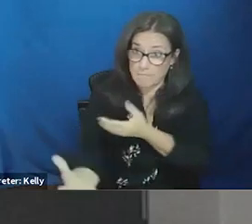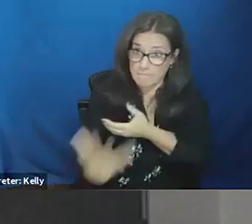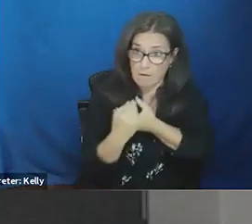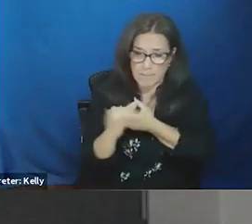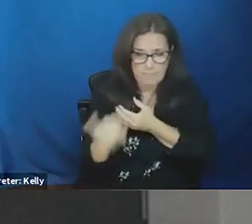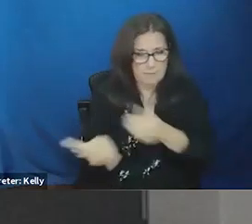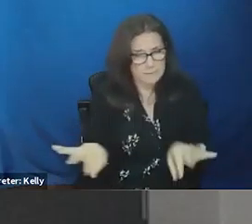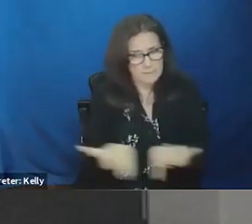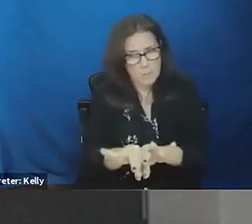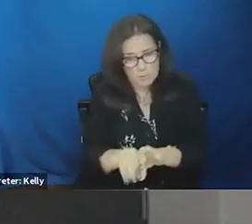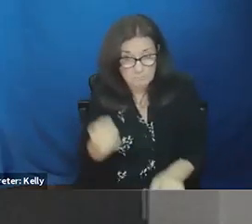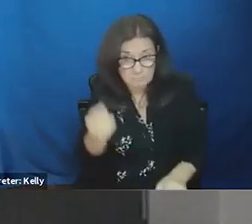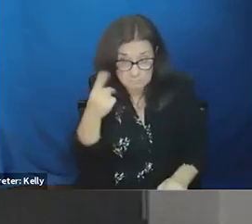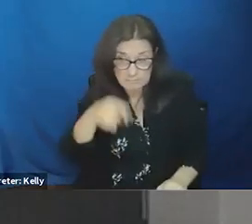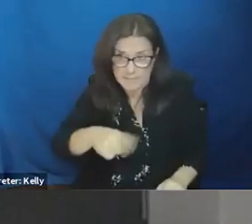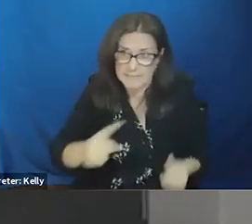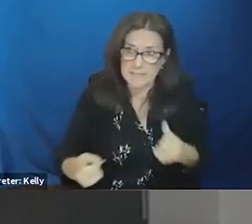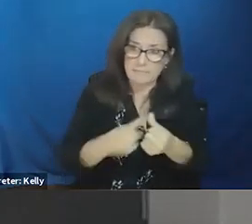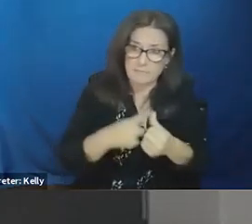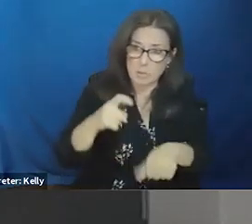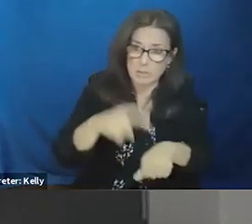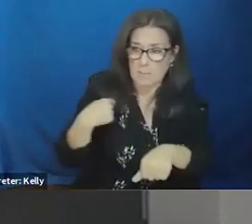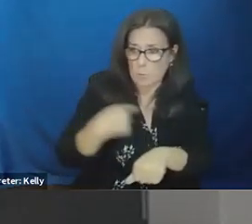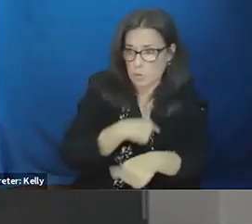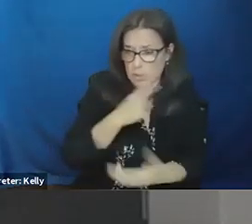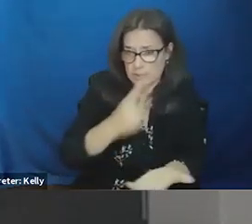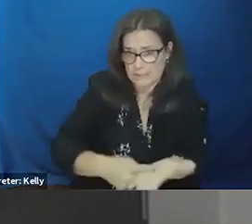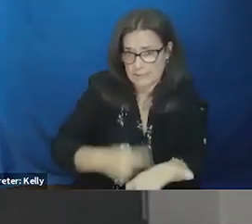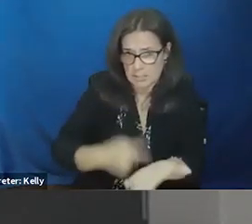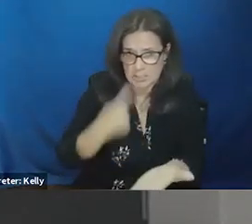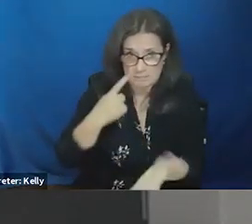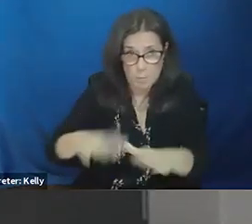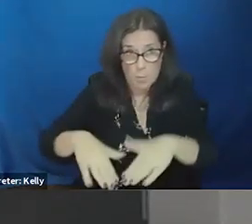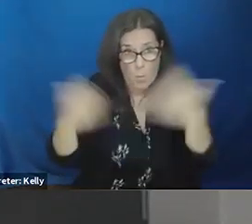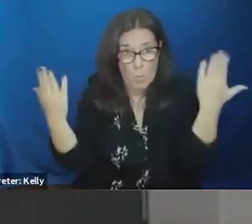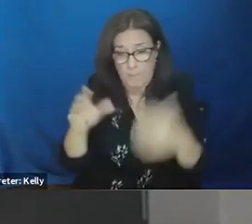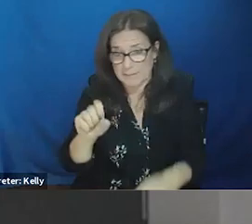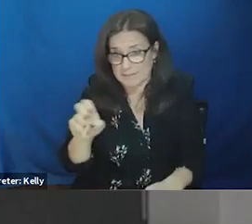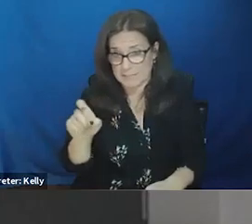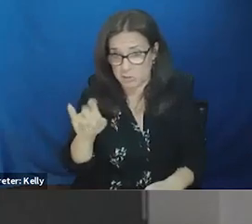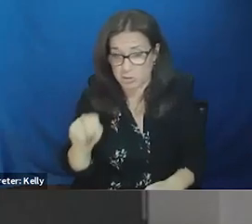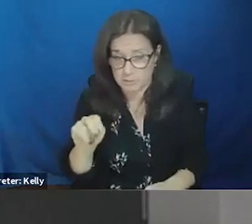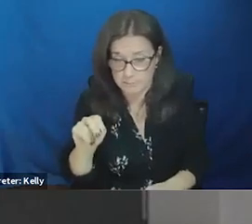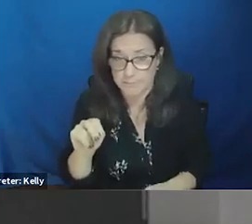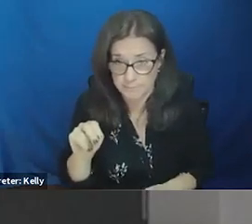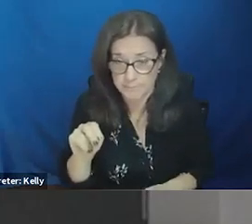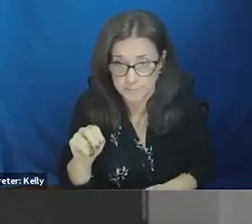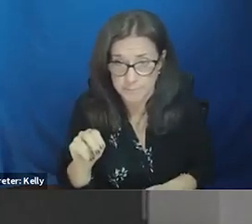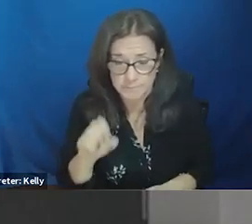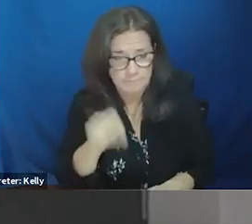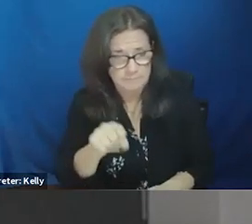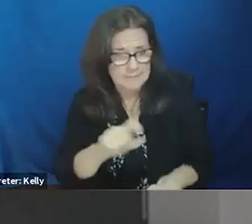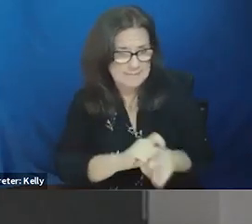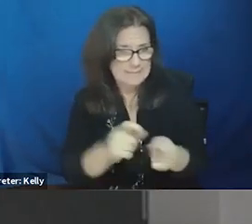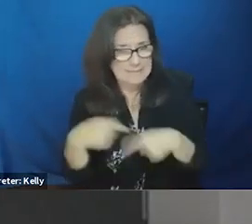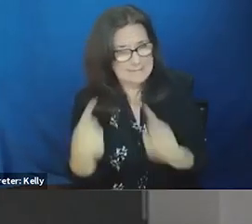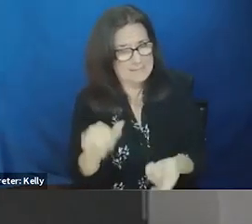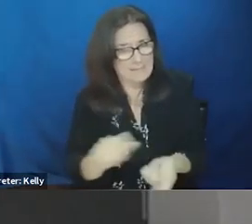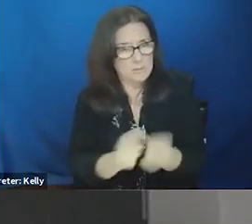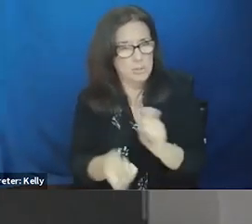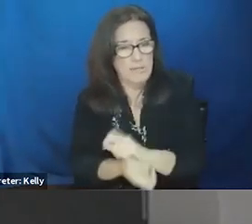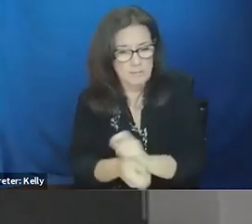transparencia y la participación de la comunidad esto es de vital importancia y esta es la primera vez yo creo que estamos discutiendo esto